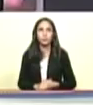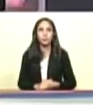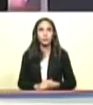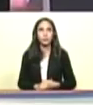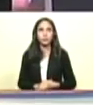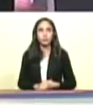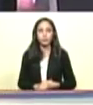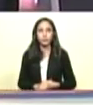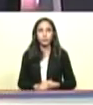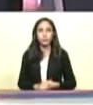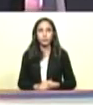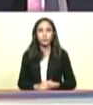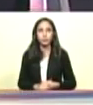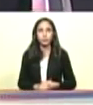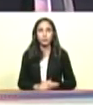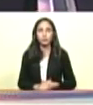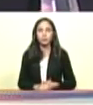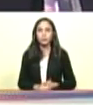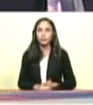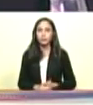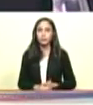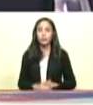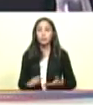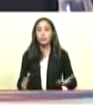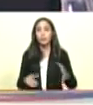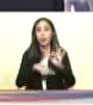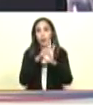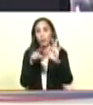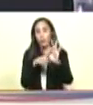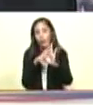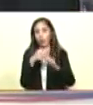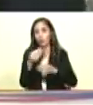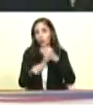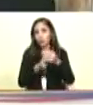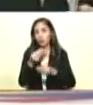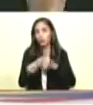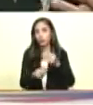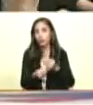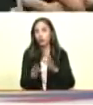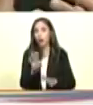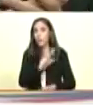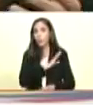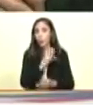Bolivariana de Venezuela. Y el Petro cumple.